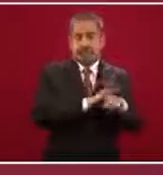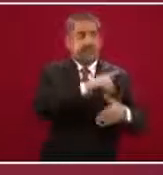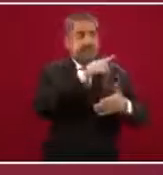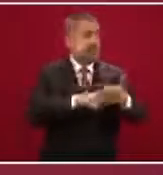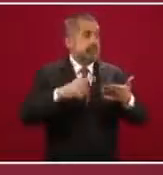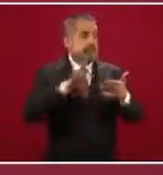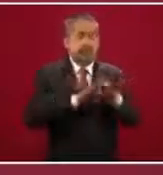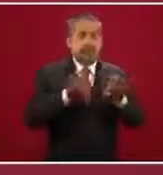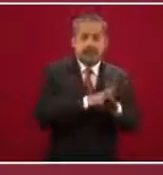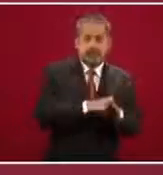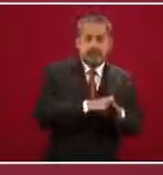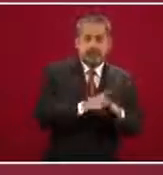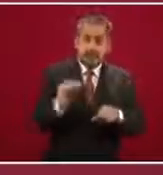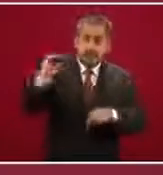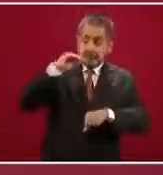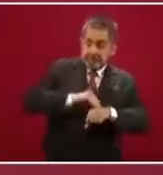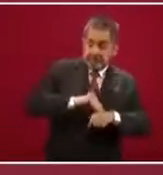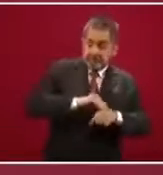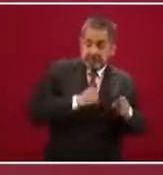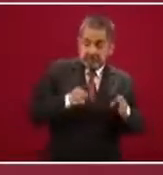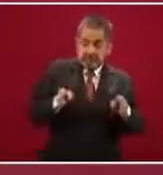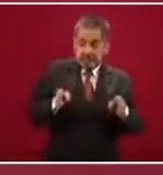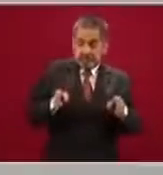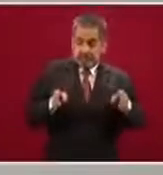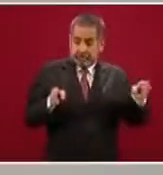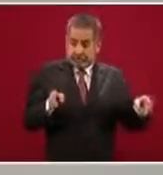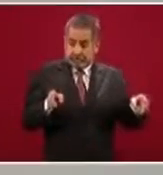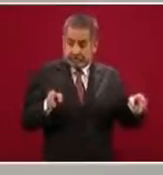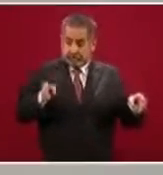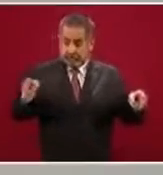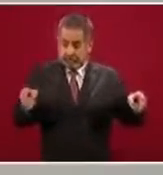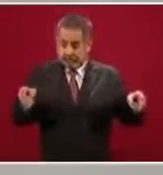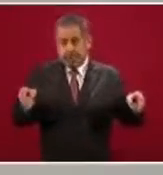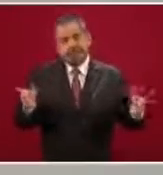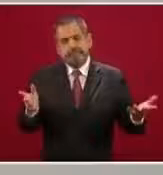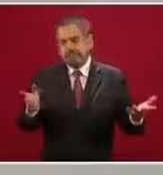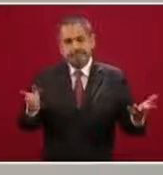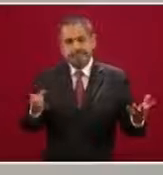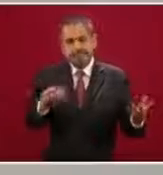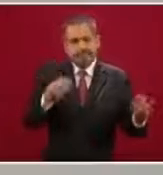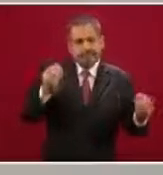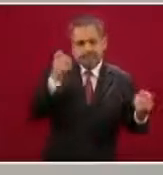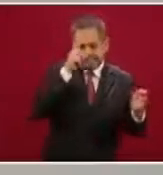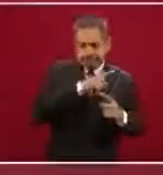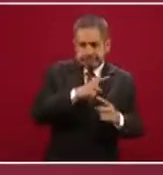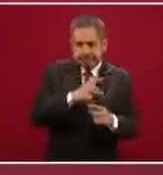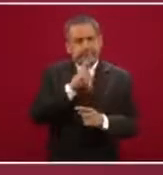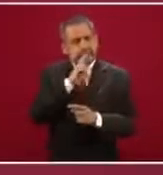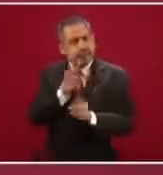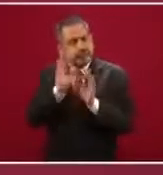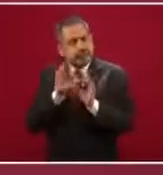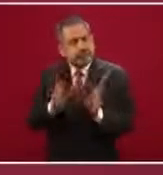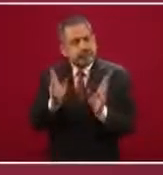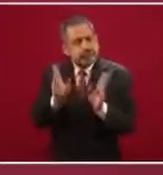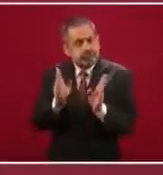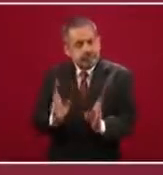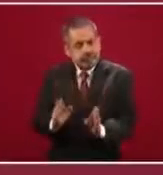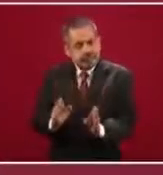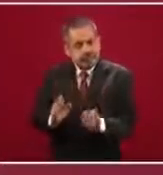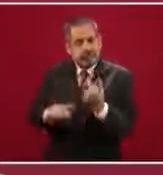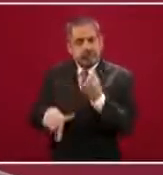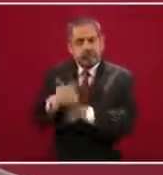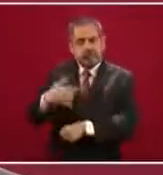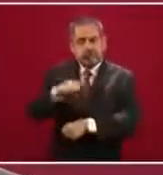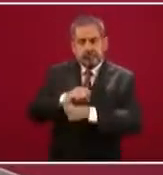de mantenerlas. Y si bien las intervenciones en este momento tienen utilidad, posiblemente van a